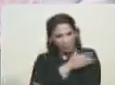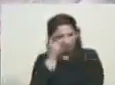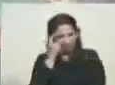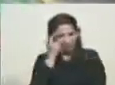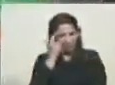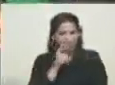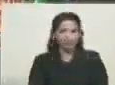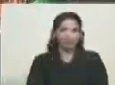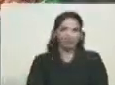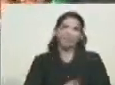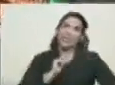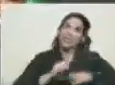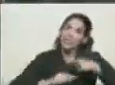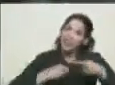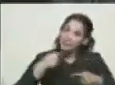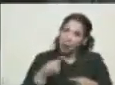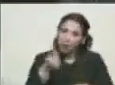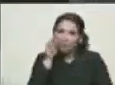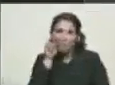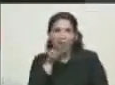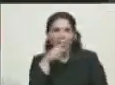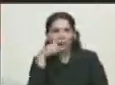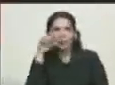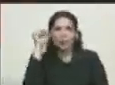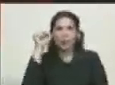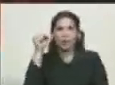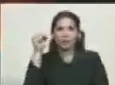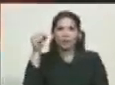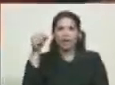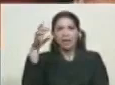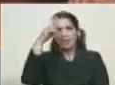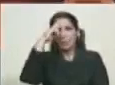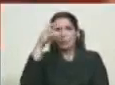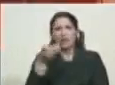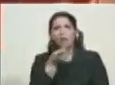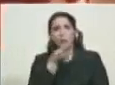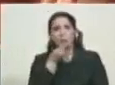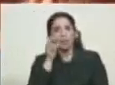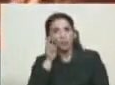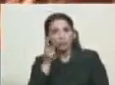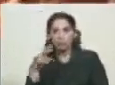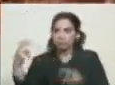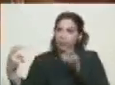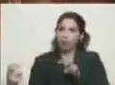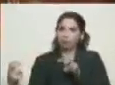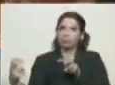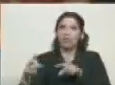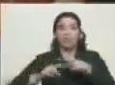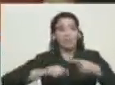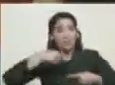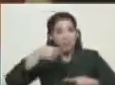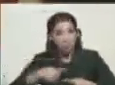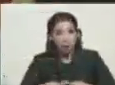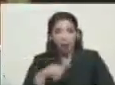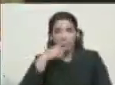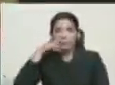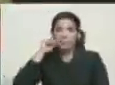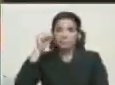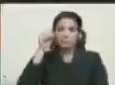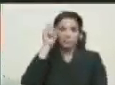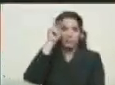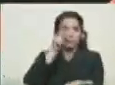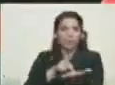Y después que ven que Nicolás los llevó a República Dominicana. Que ven que después que Nicolás los llevó a